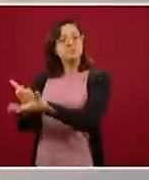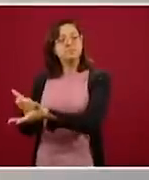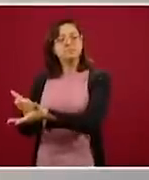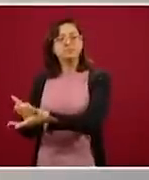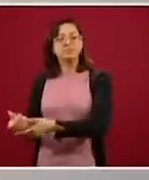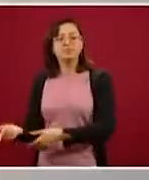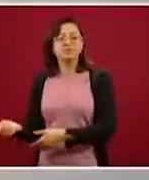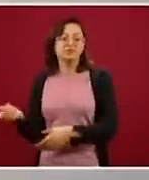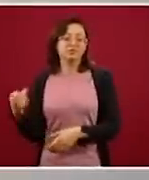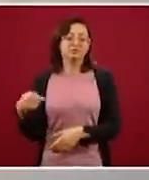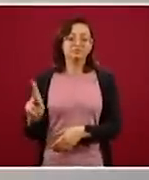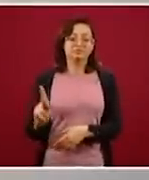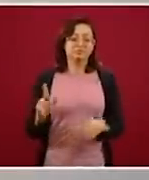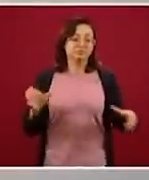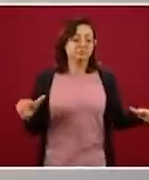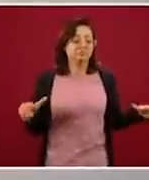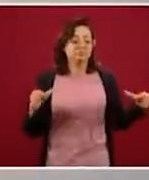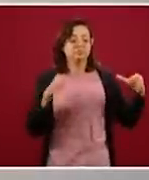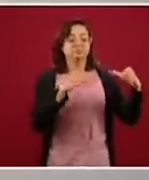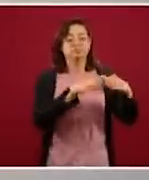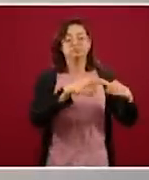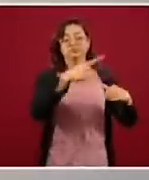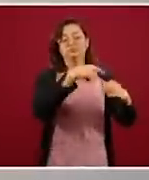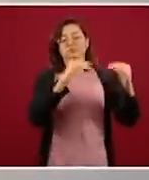una casta divina,